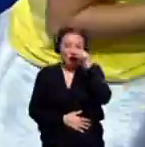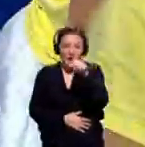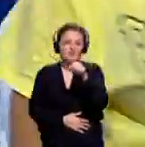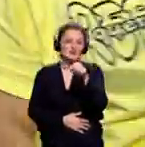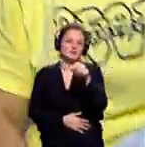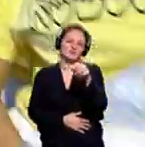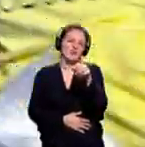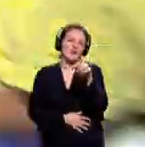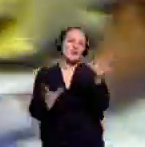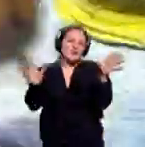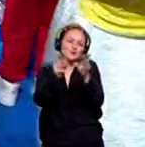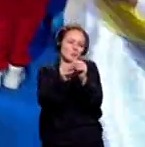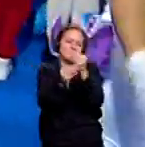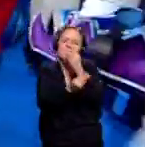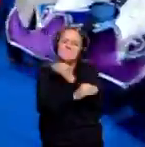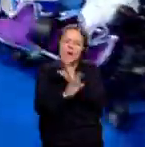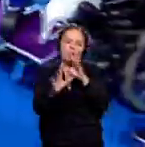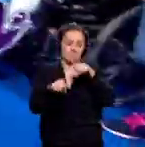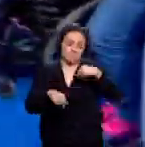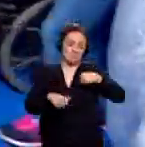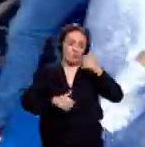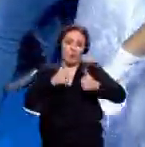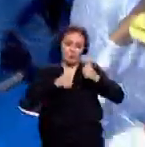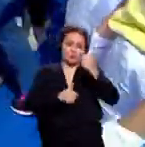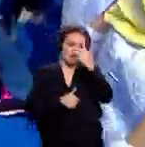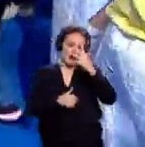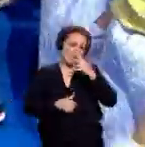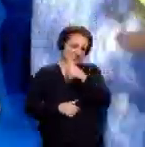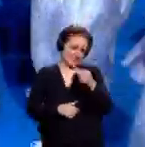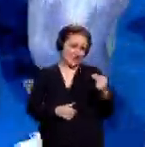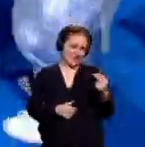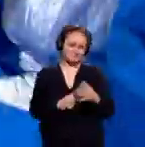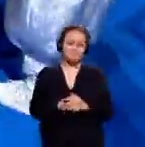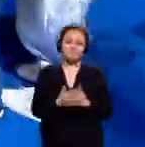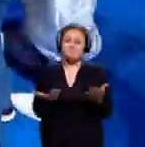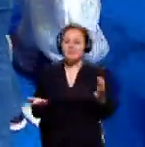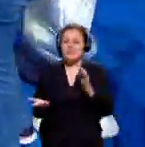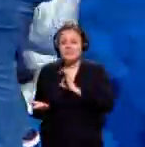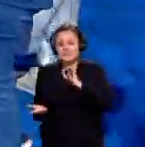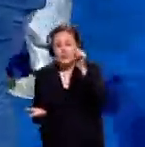gala de Paulina. En solo unos minutos, después de unos poquitos anuncios, volvemos con ellos.